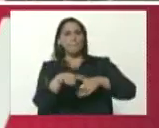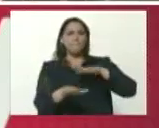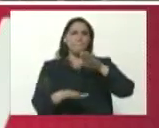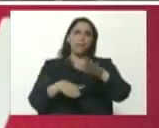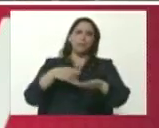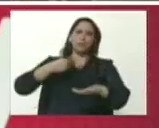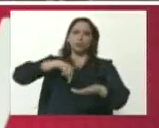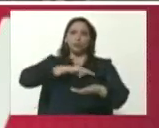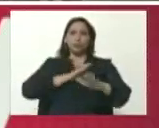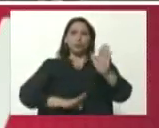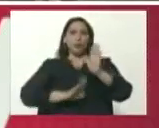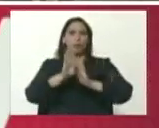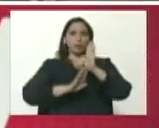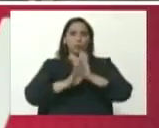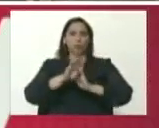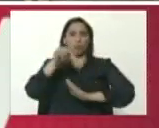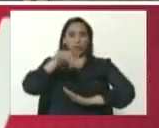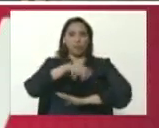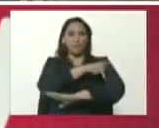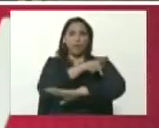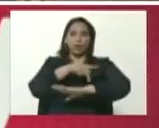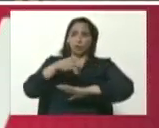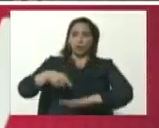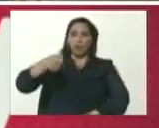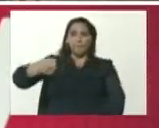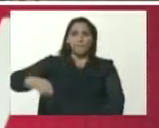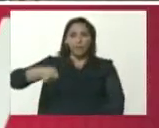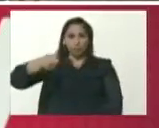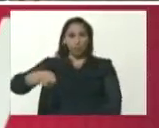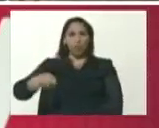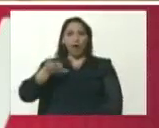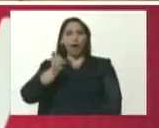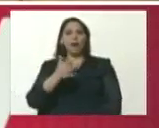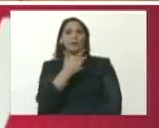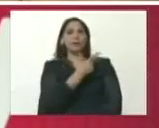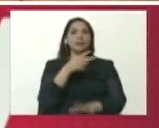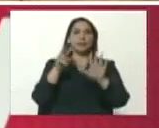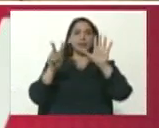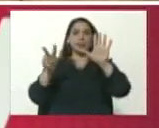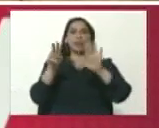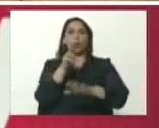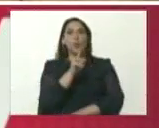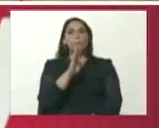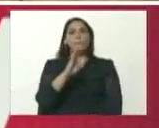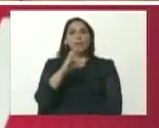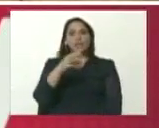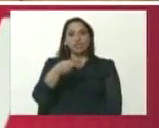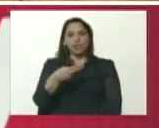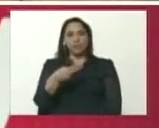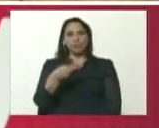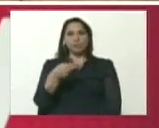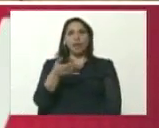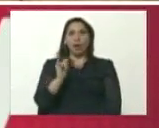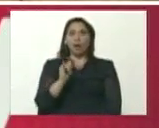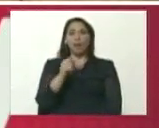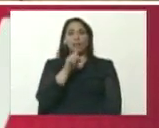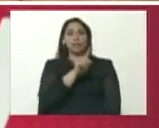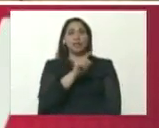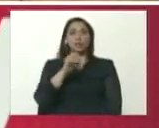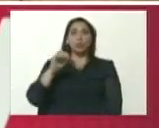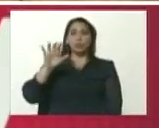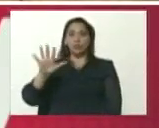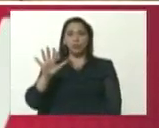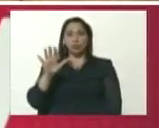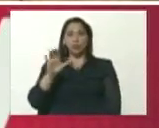desarrollando. En La Pastora hay 37 VCs, En La Pastora hay 105